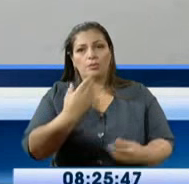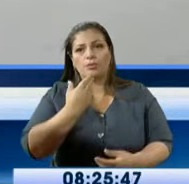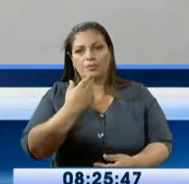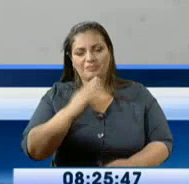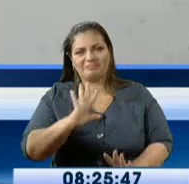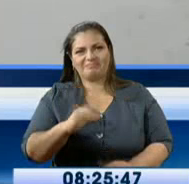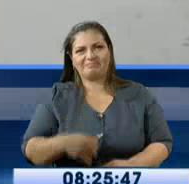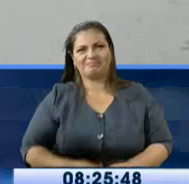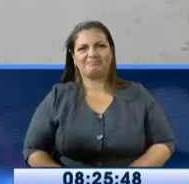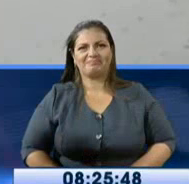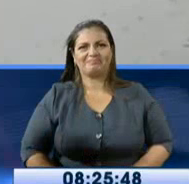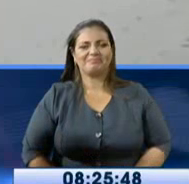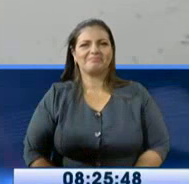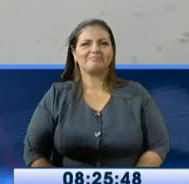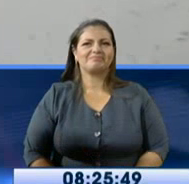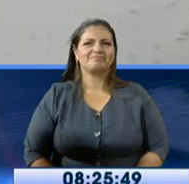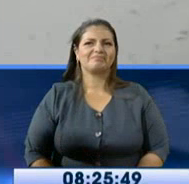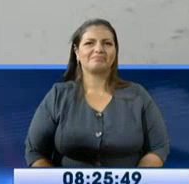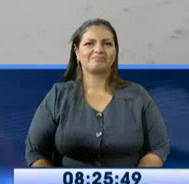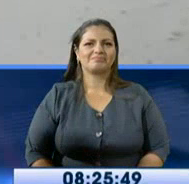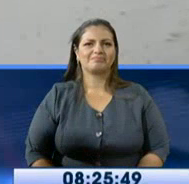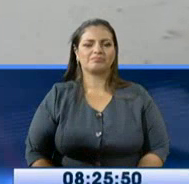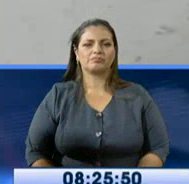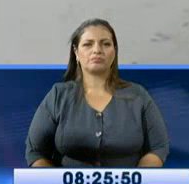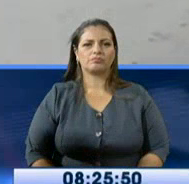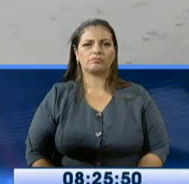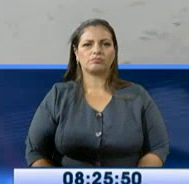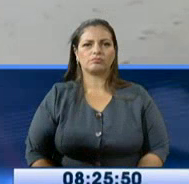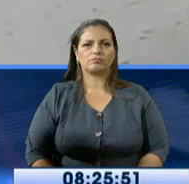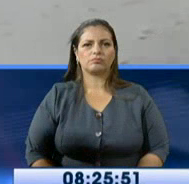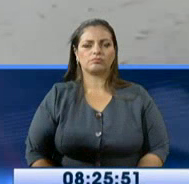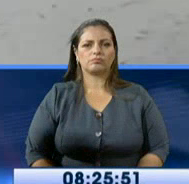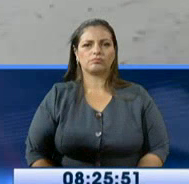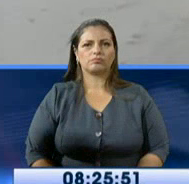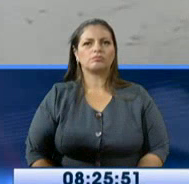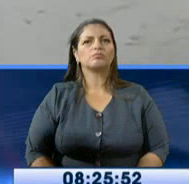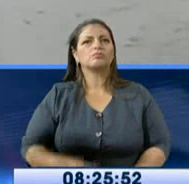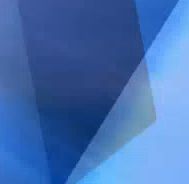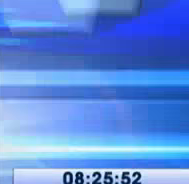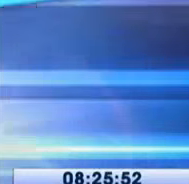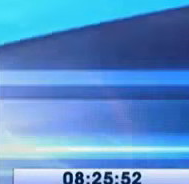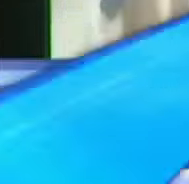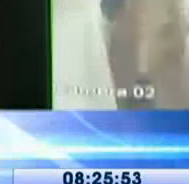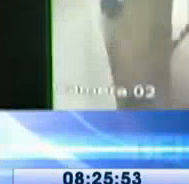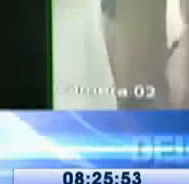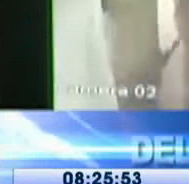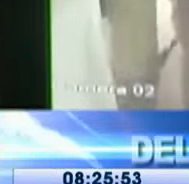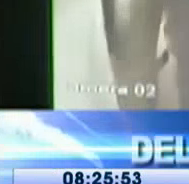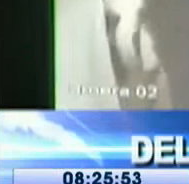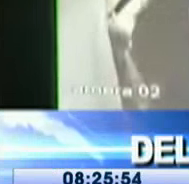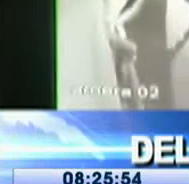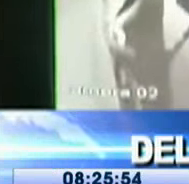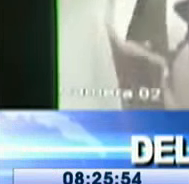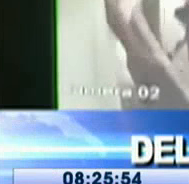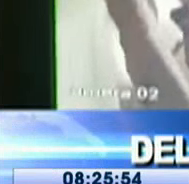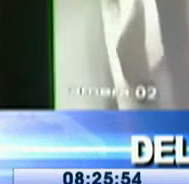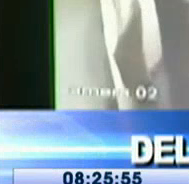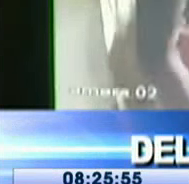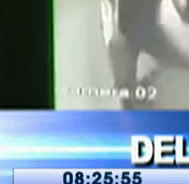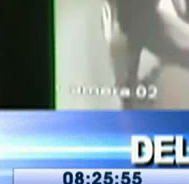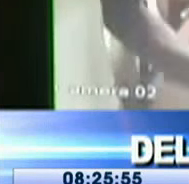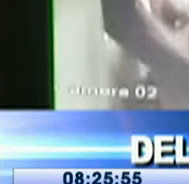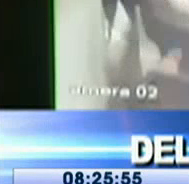Gracias, Enrique. Claro que sí. Bueno, y más adelante les vamos a estar informando sobre un par de delincuentes que robaron en una tienda a